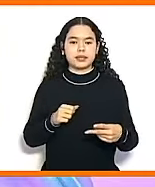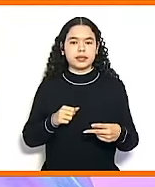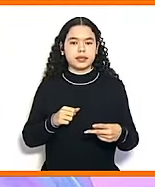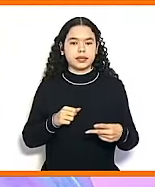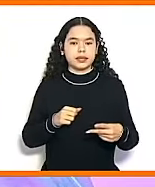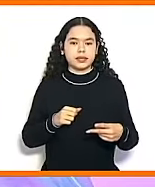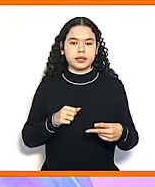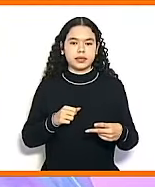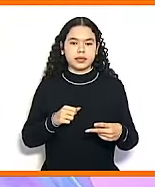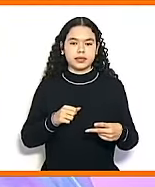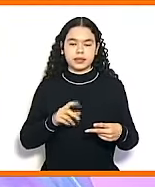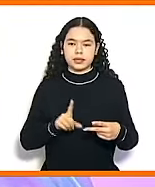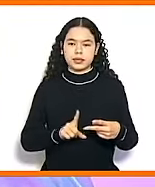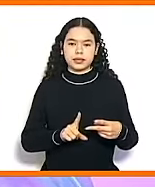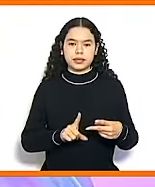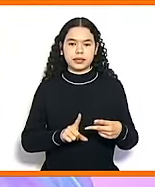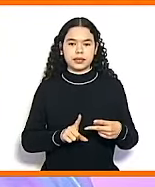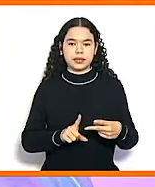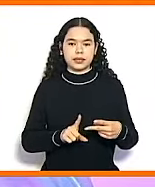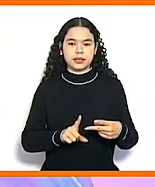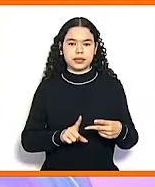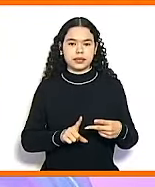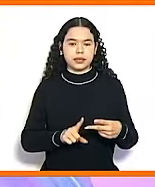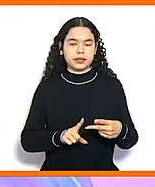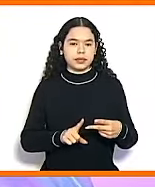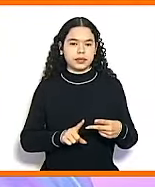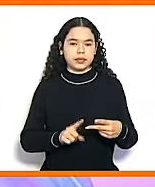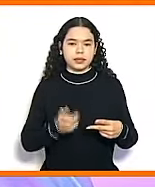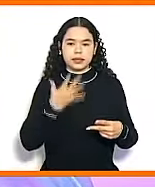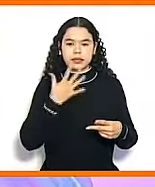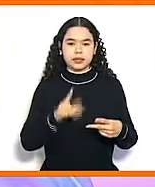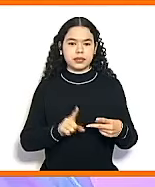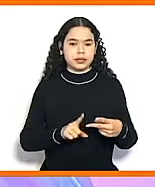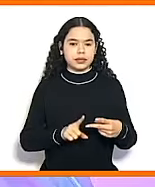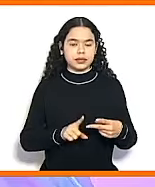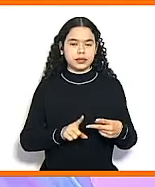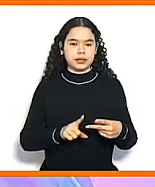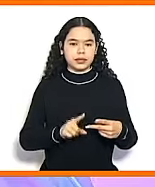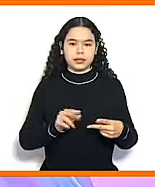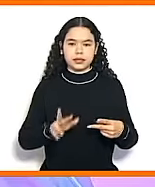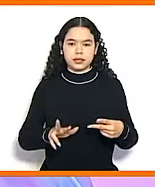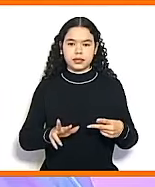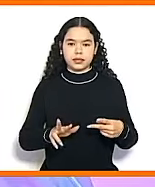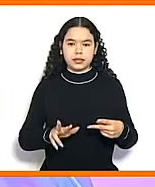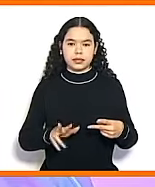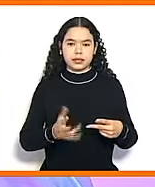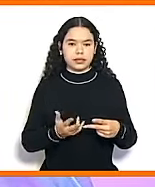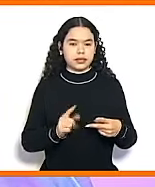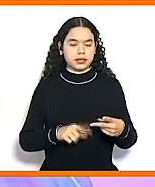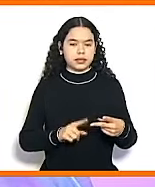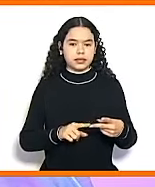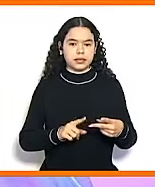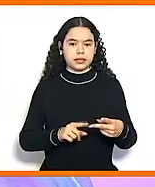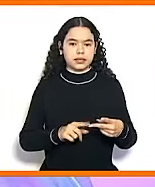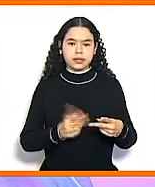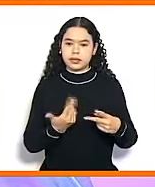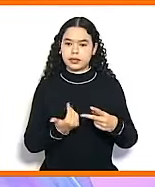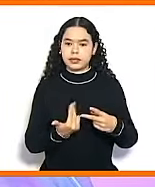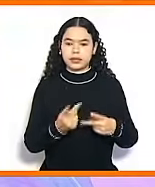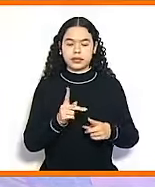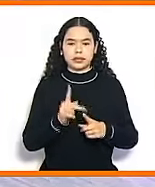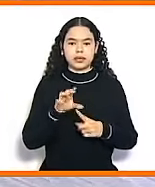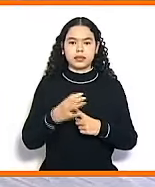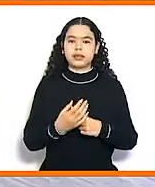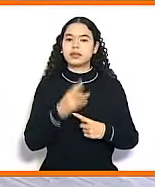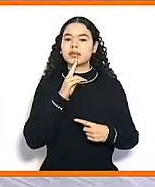es el uno segundo dígito mucha suerte atentos porque este es el tres tu número ganador en posición dos es el 13 con